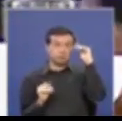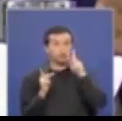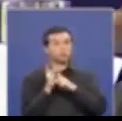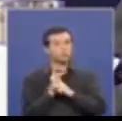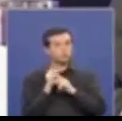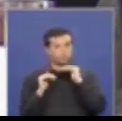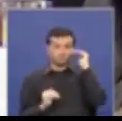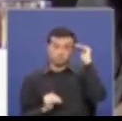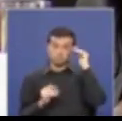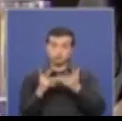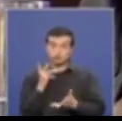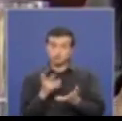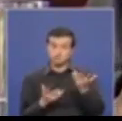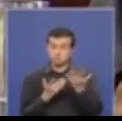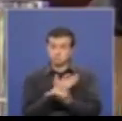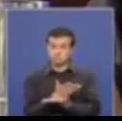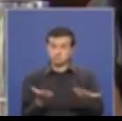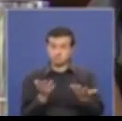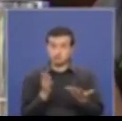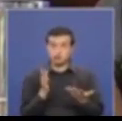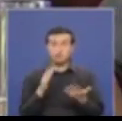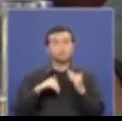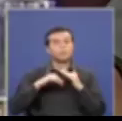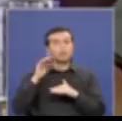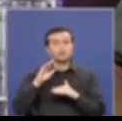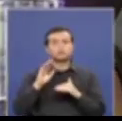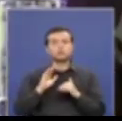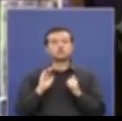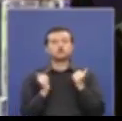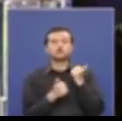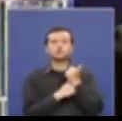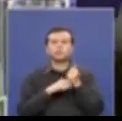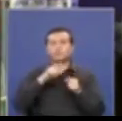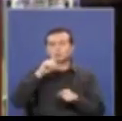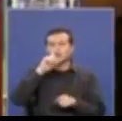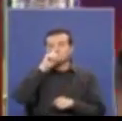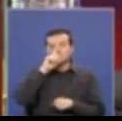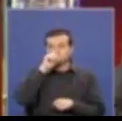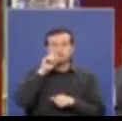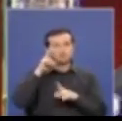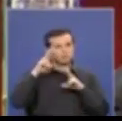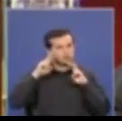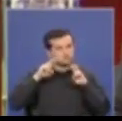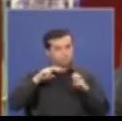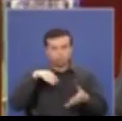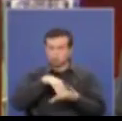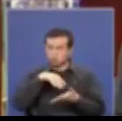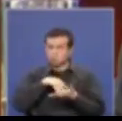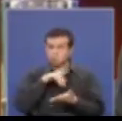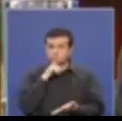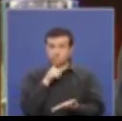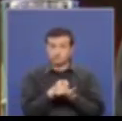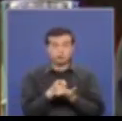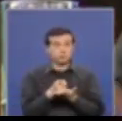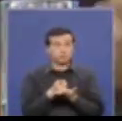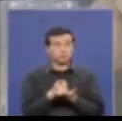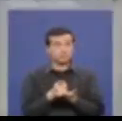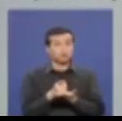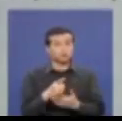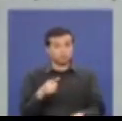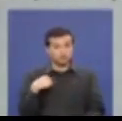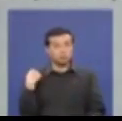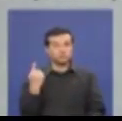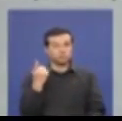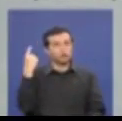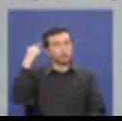mucho cuidado, probablemente por ese crecimiento de subempleo, ¿ya? Entonces, vamos a estudiar muy bien esto, porque, compañeros,